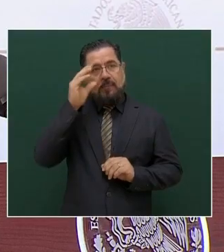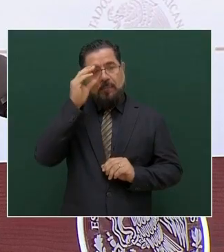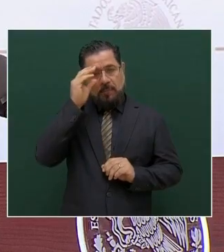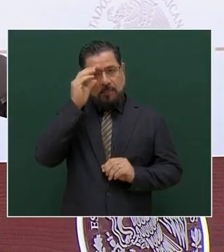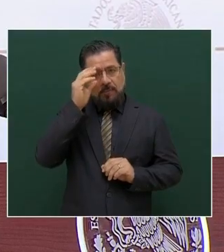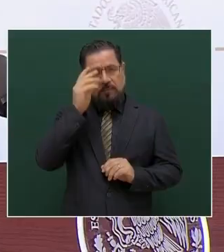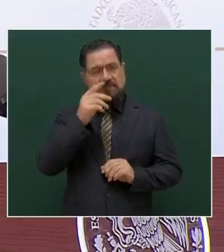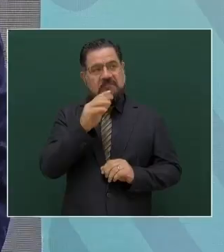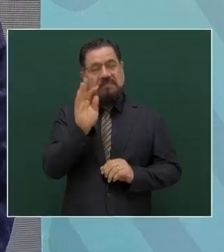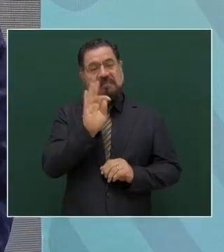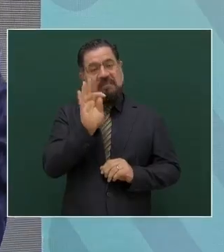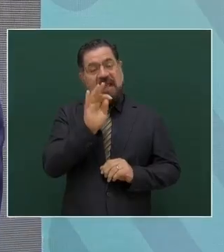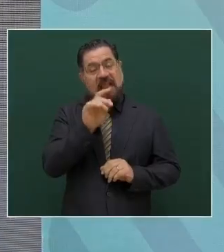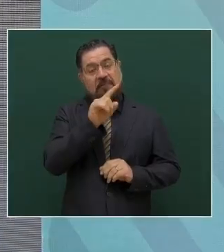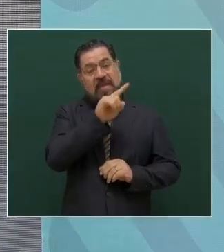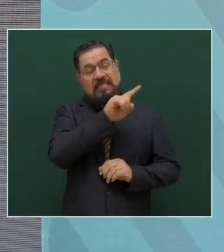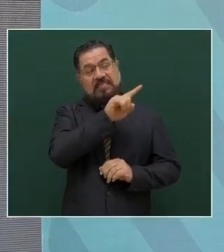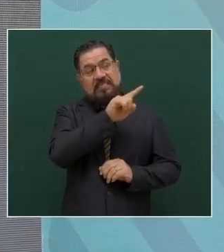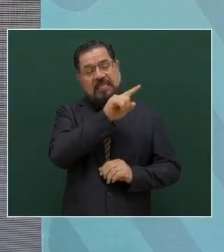sometieron,